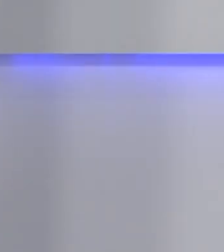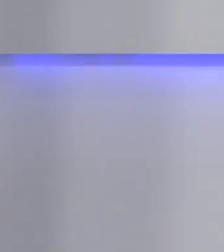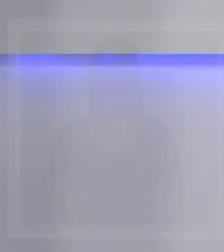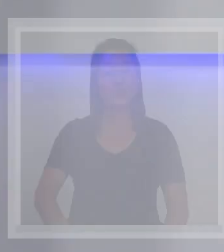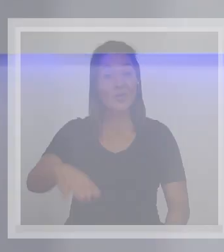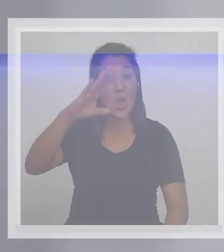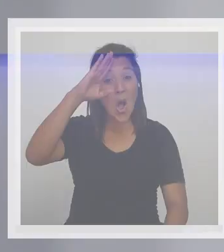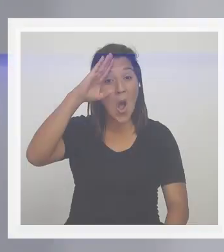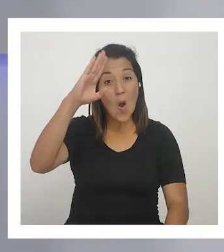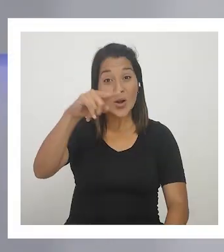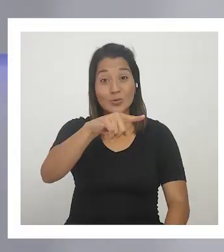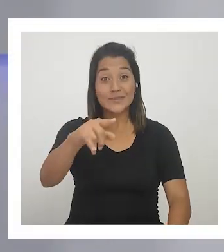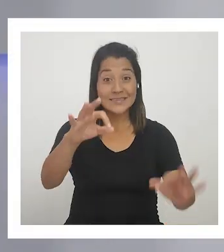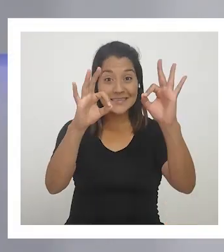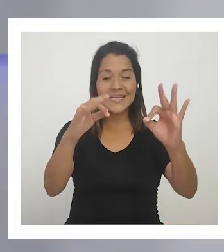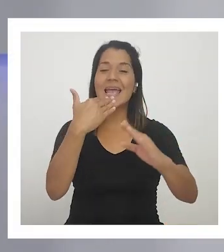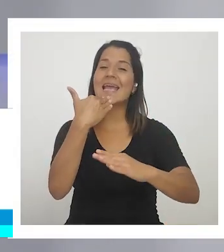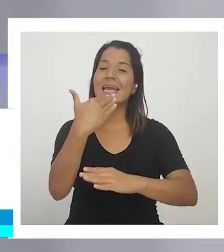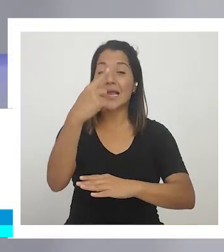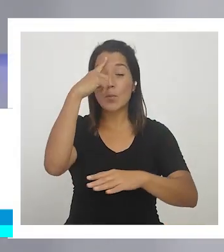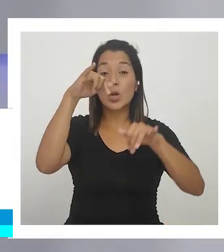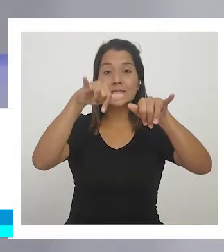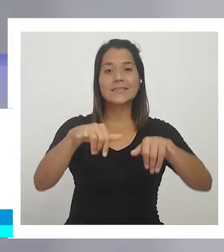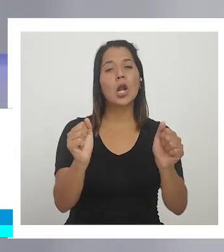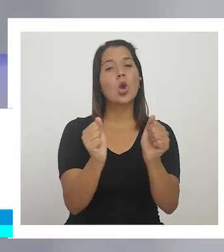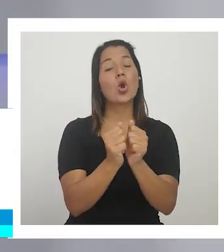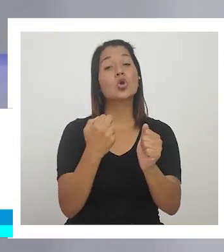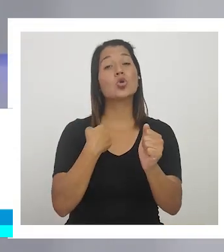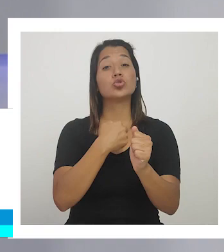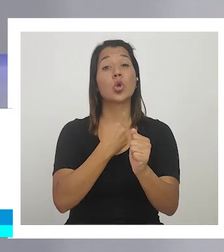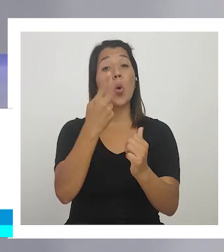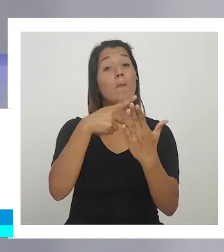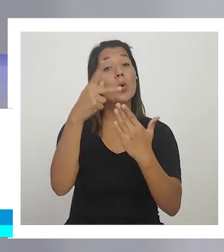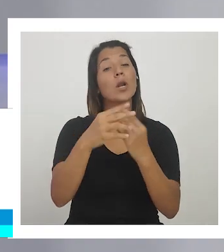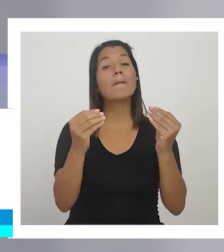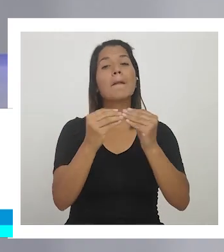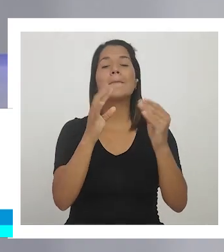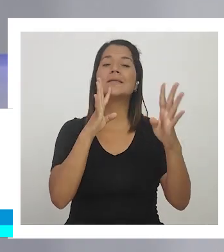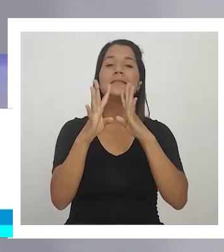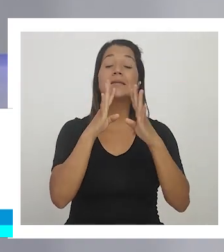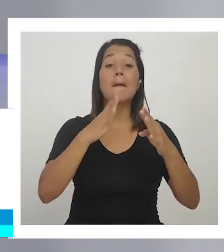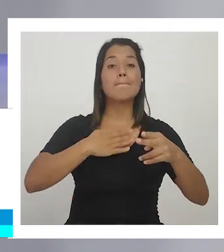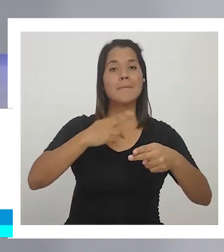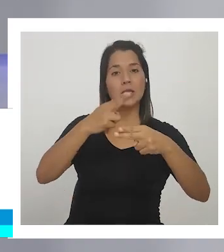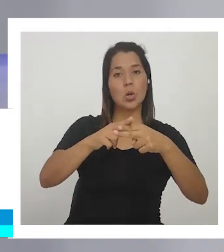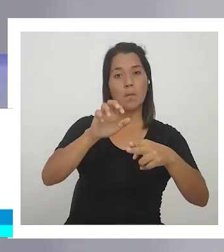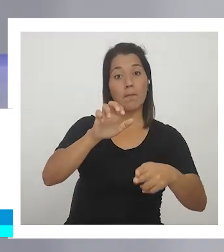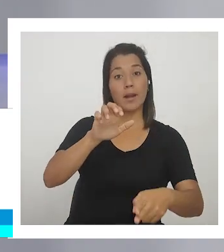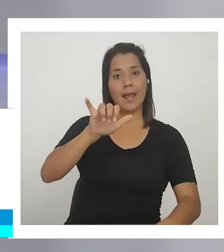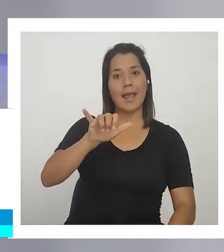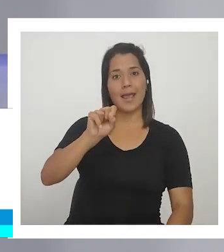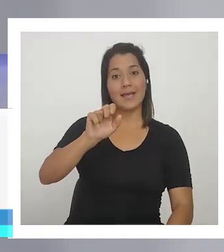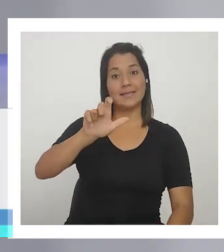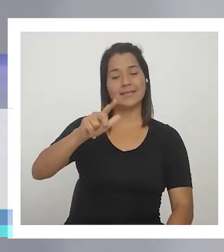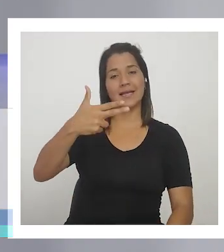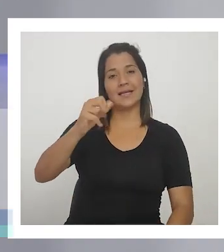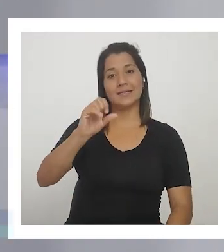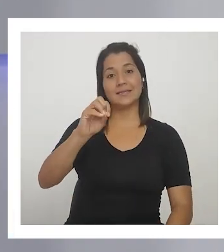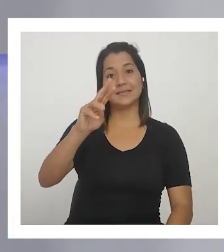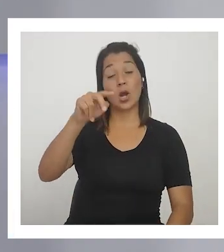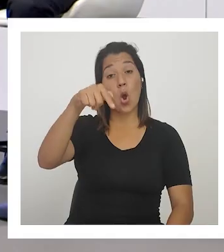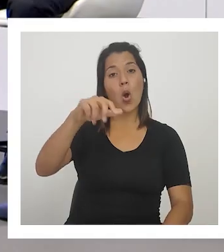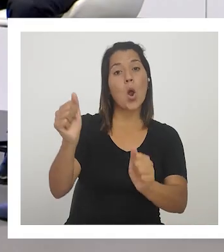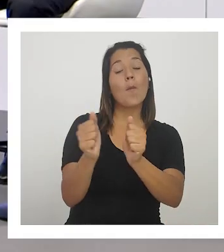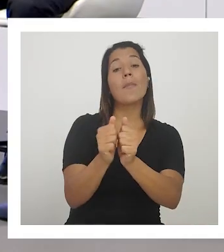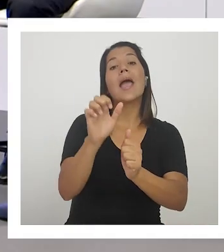Hola, ¿qué tal? Gracias por estar con nosotros en una edición más de Conversamos. Soy Eice Chacón. Hoy nos acompaña don Emanuel González